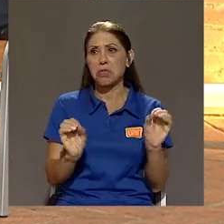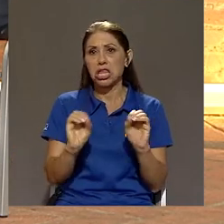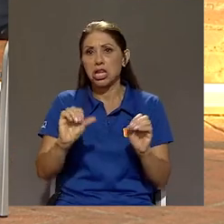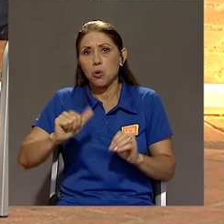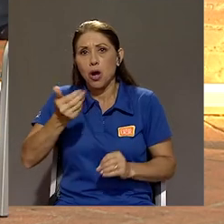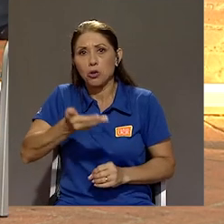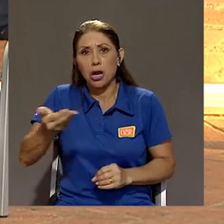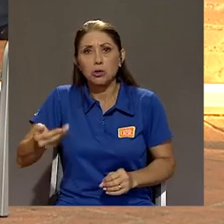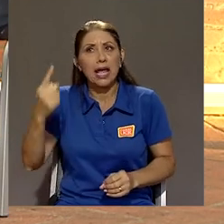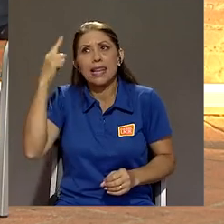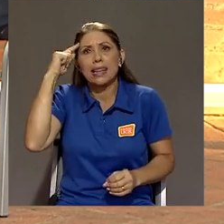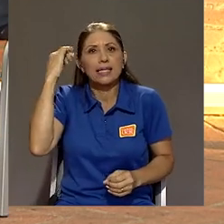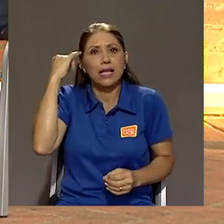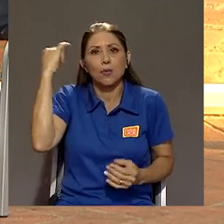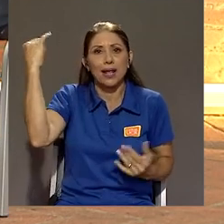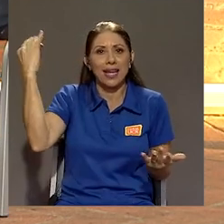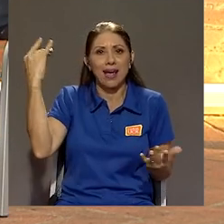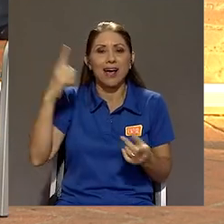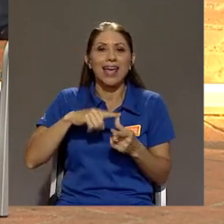imaginaba, y entonces